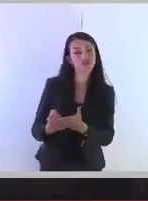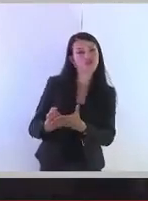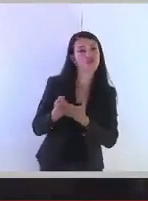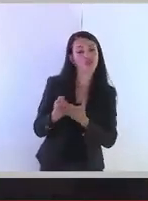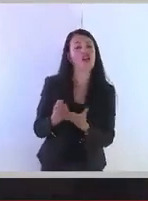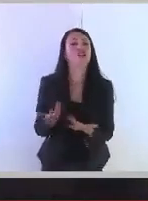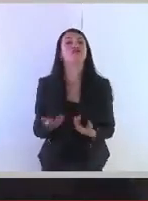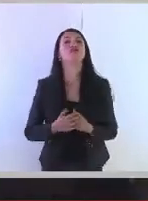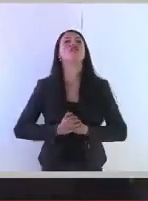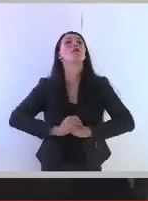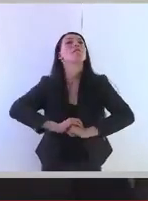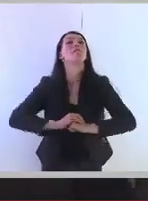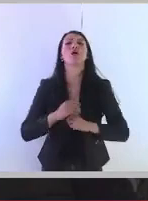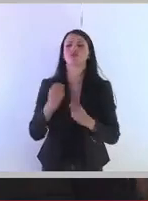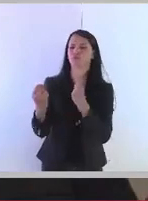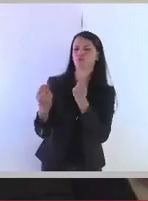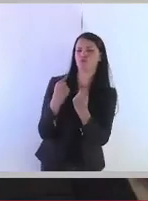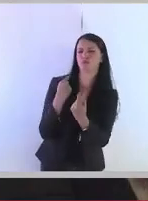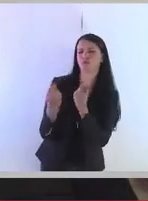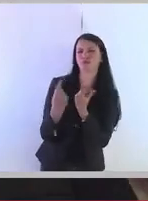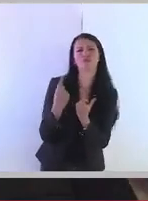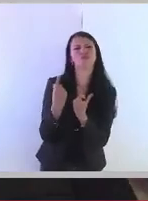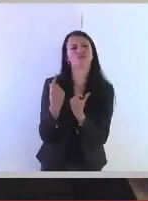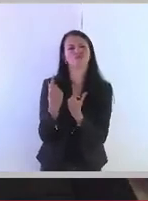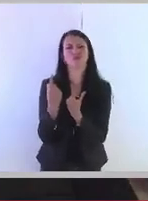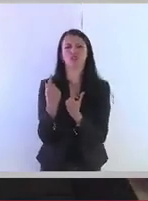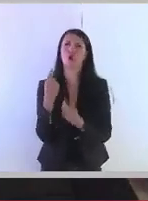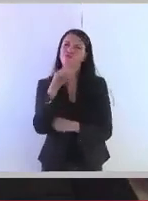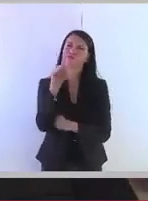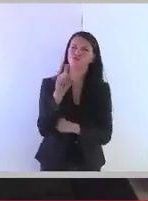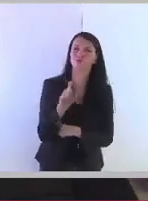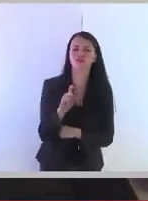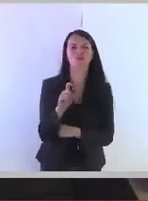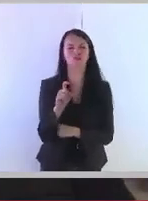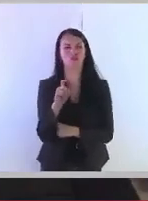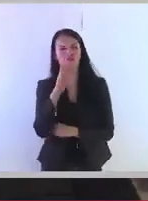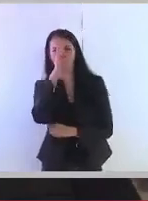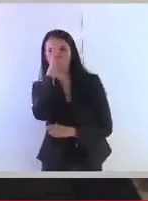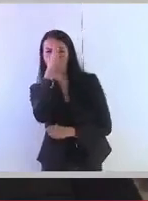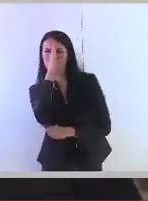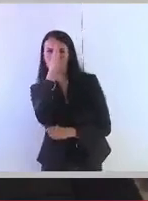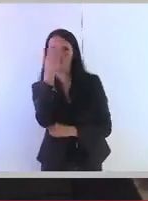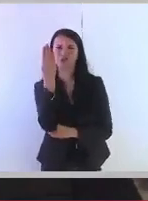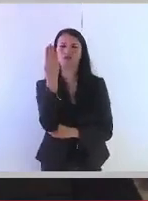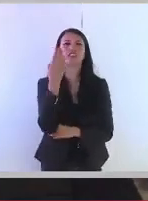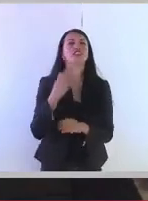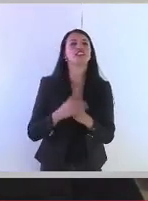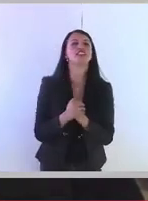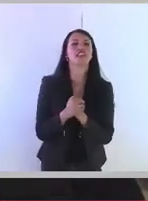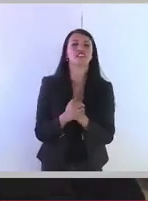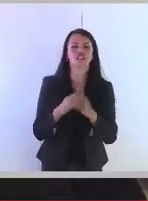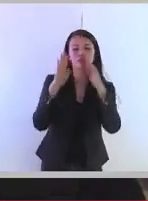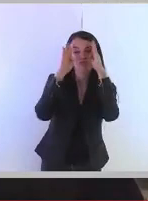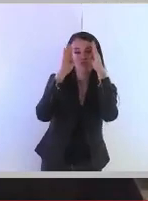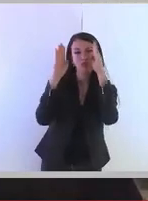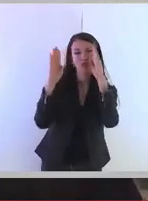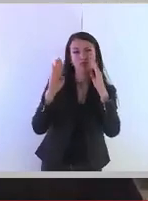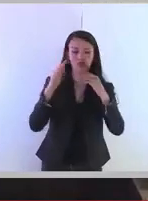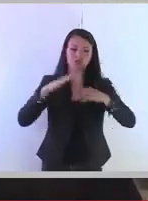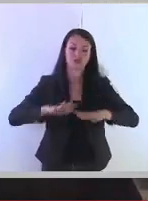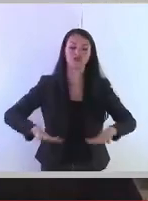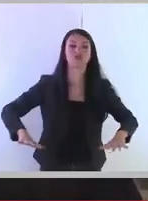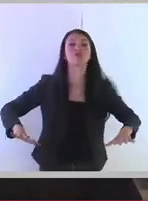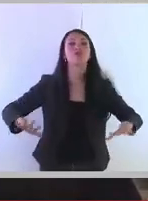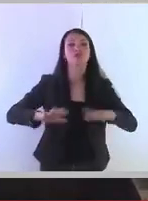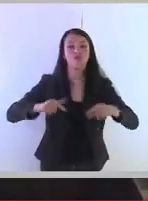energético. Y esas son preguntas que yo estoy segura tendrán que ser atendidas en escenarios